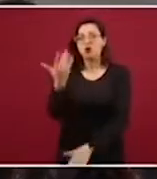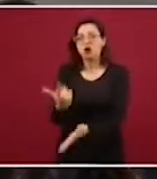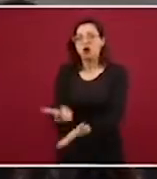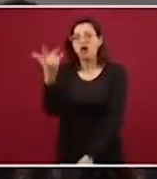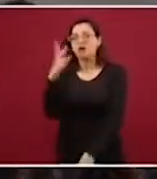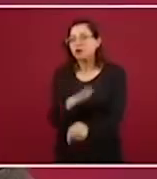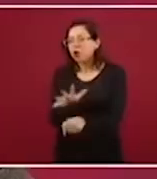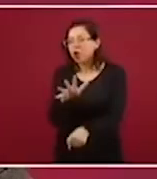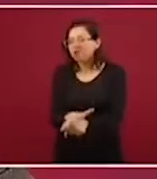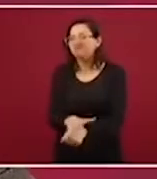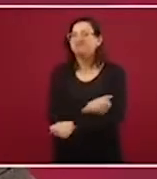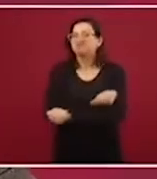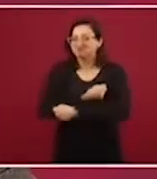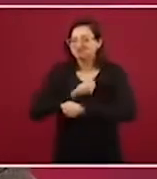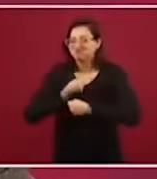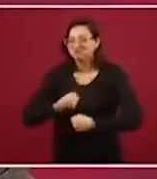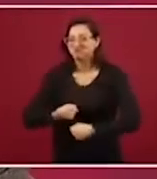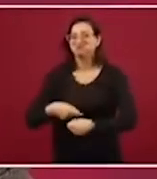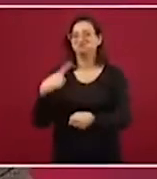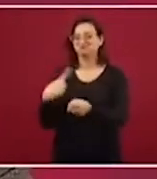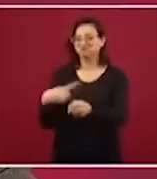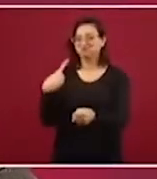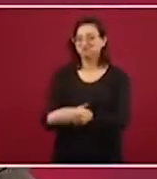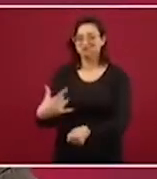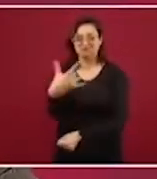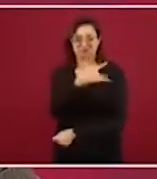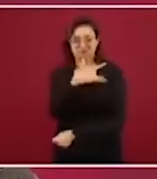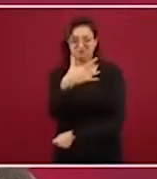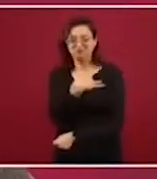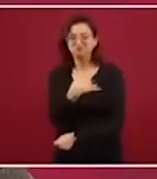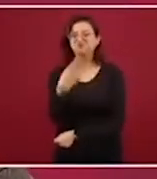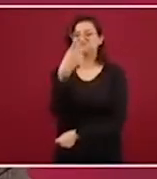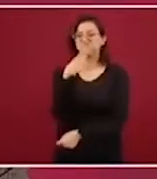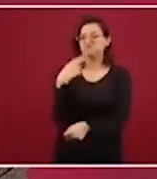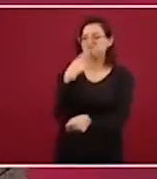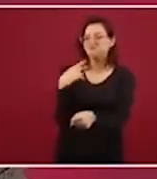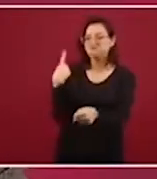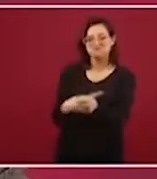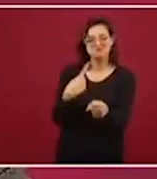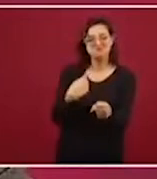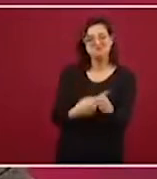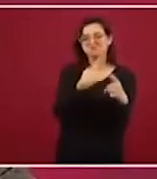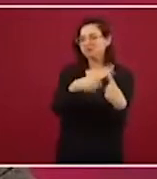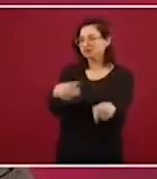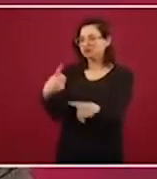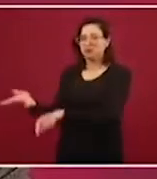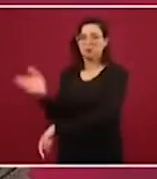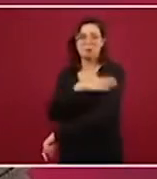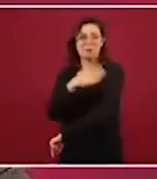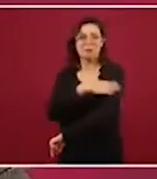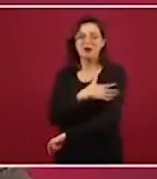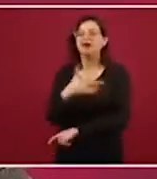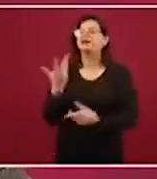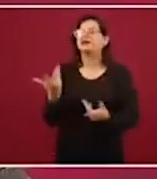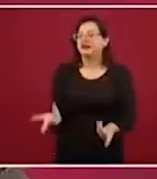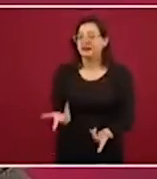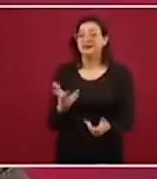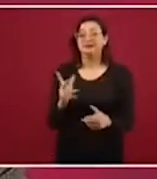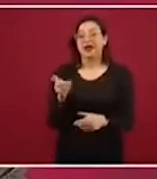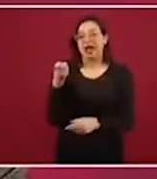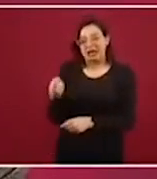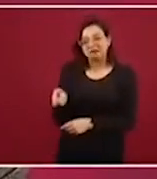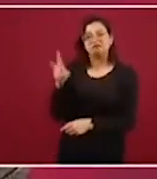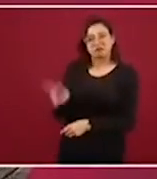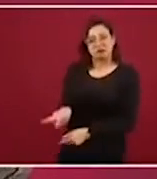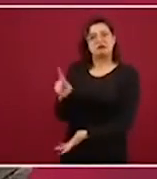lo que lleva a enfermedades coro del corazón hipertensión etcétera en refiriéndonos refiriéndonos